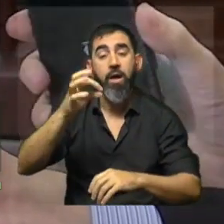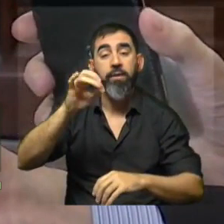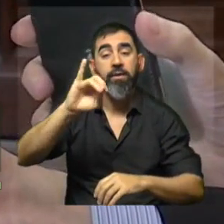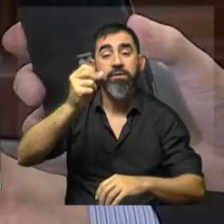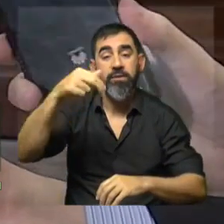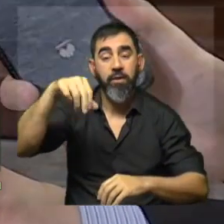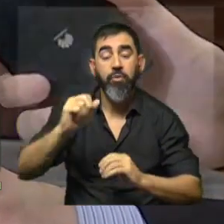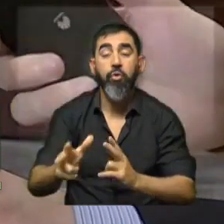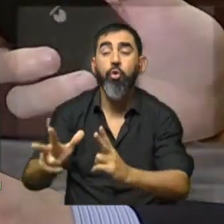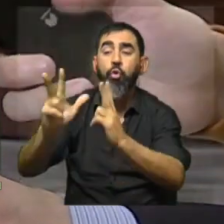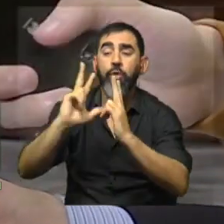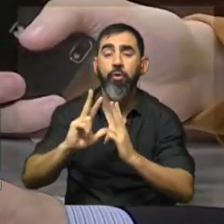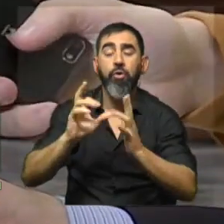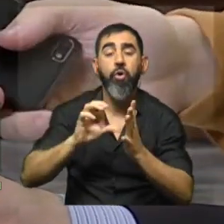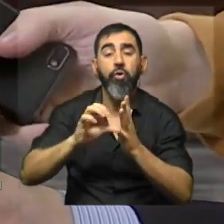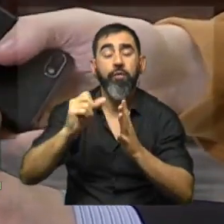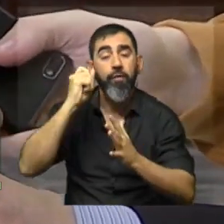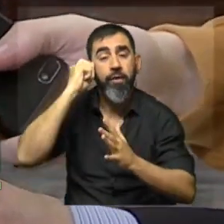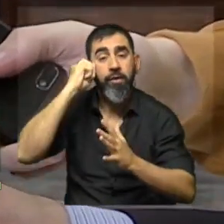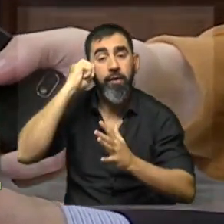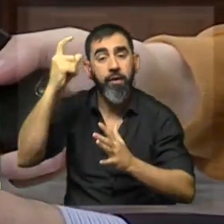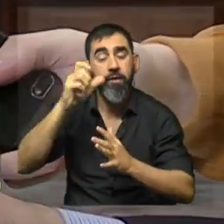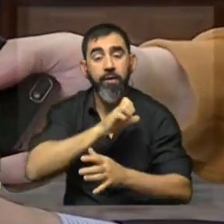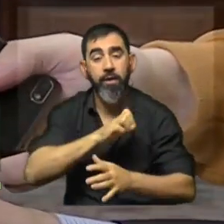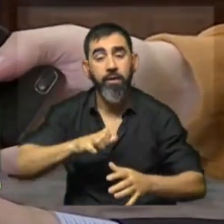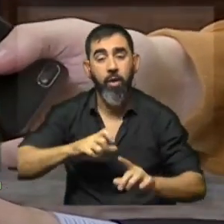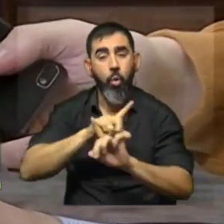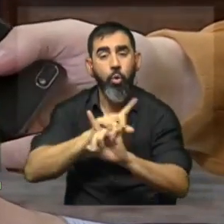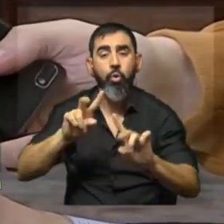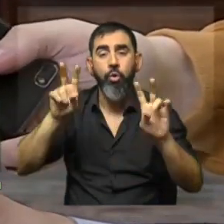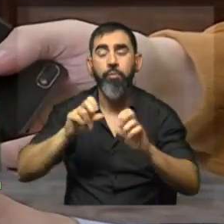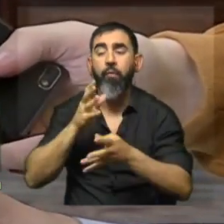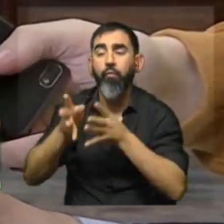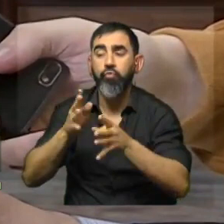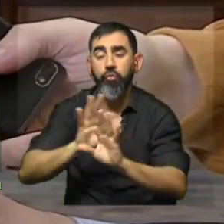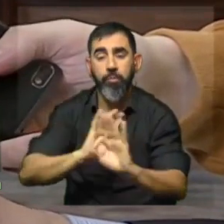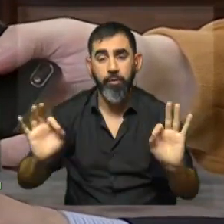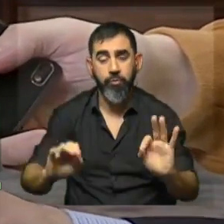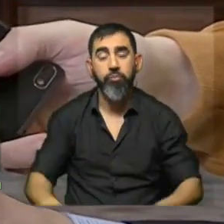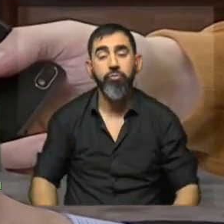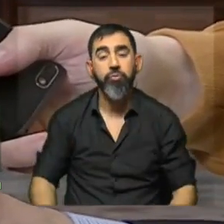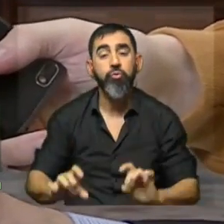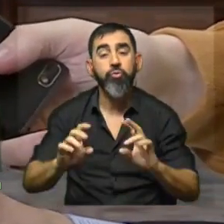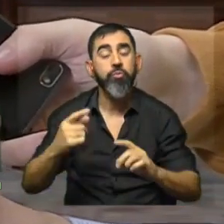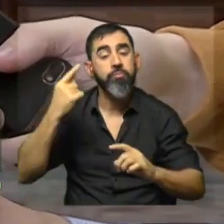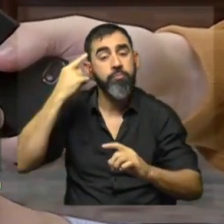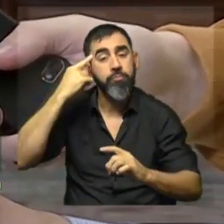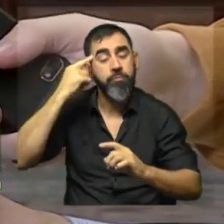dijo que los servicios de inteligencia estratégica del Estado no estaban para cuestiones operativas, estaban para